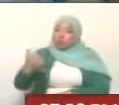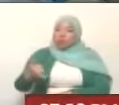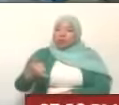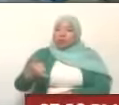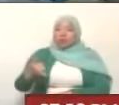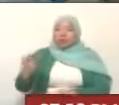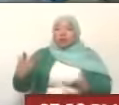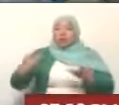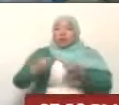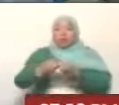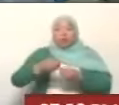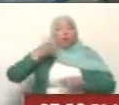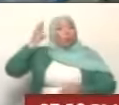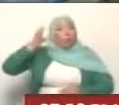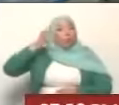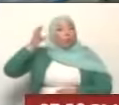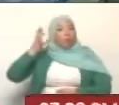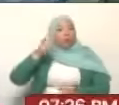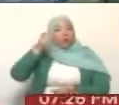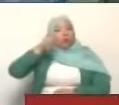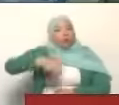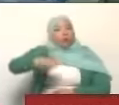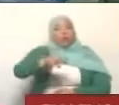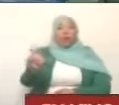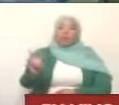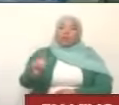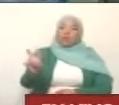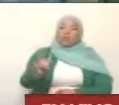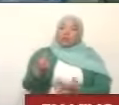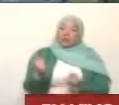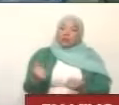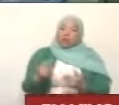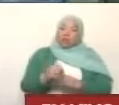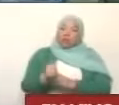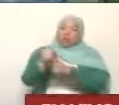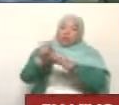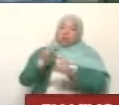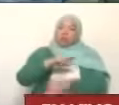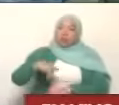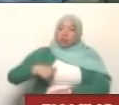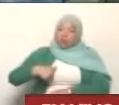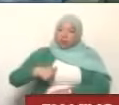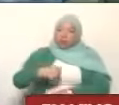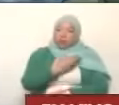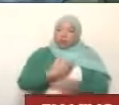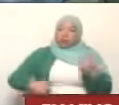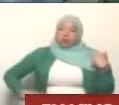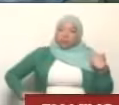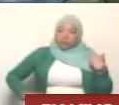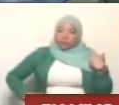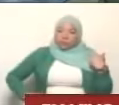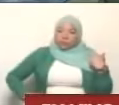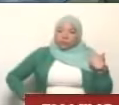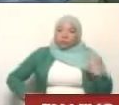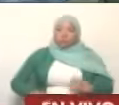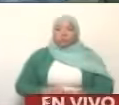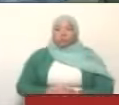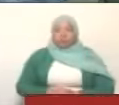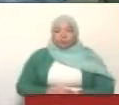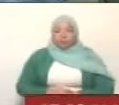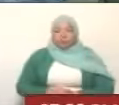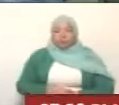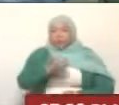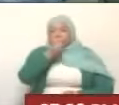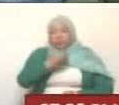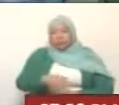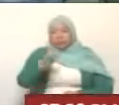Yo considero que el pueblo venezolano, bajo el liderazgo de usted, señor presidente, va a tener